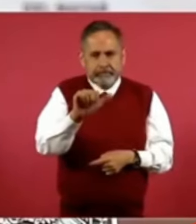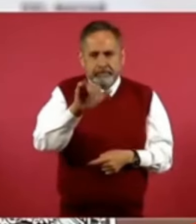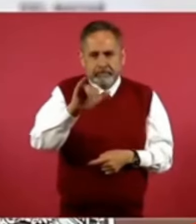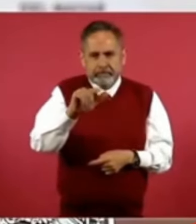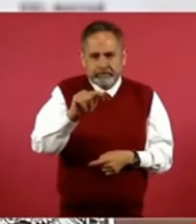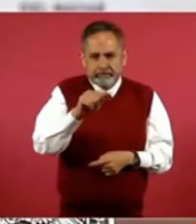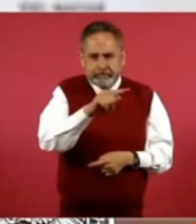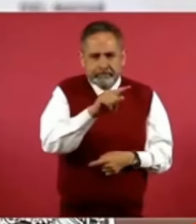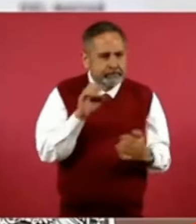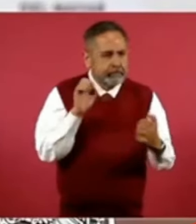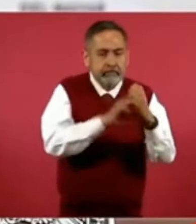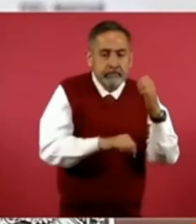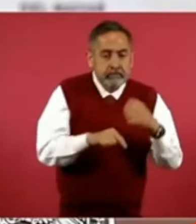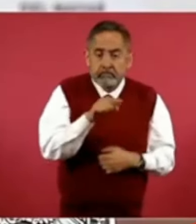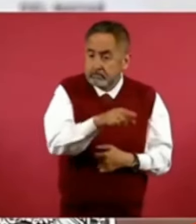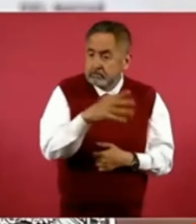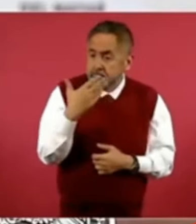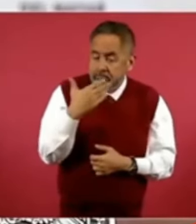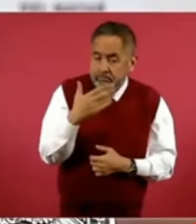estaba